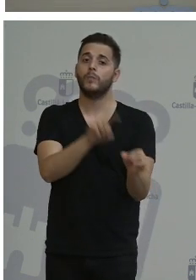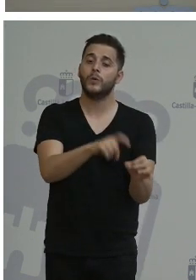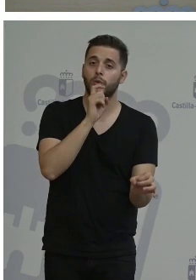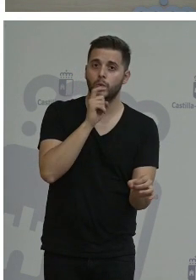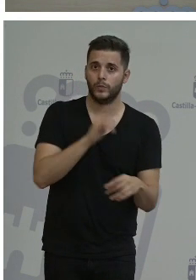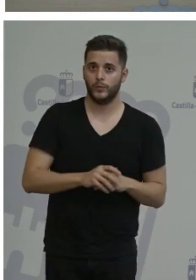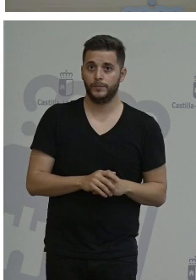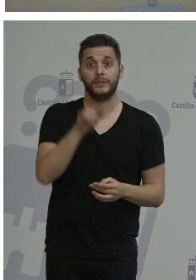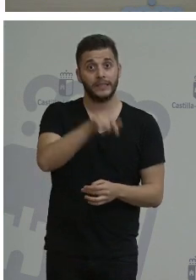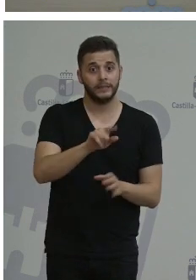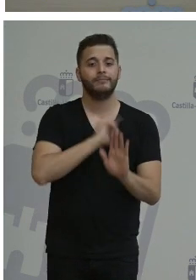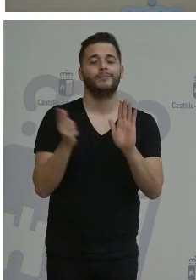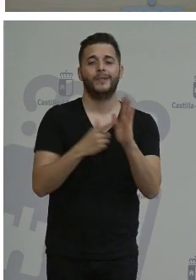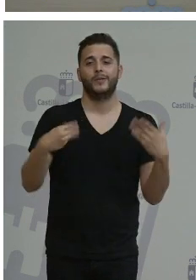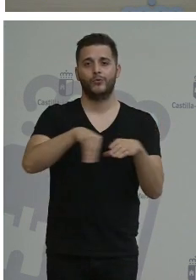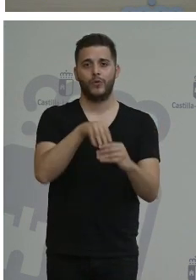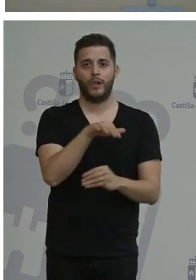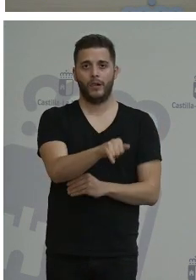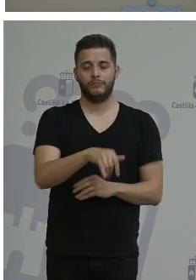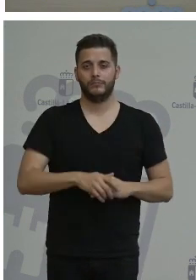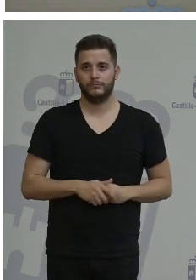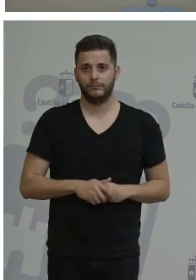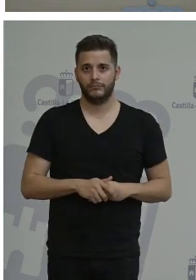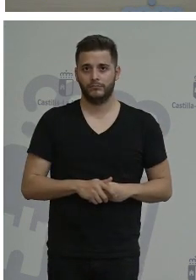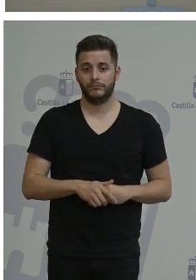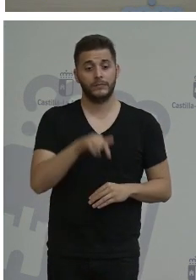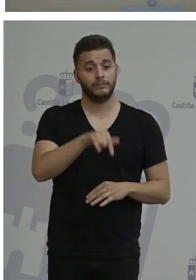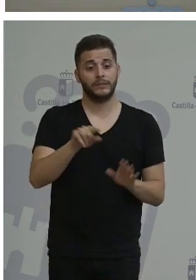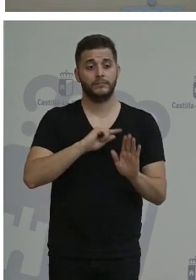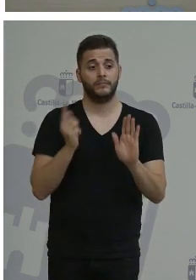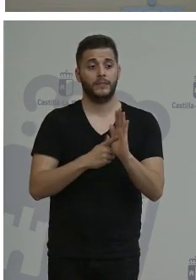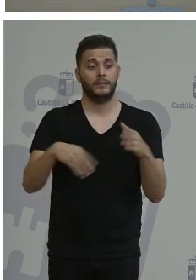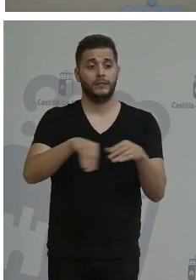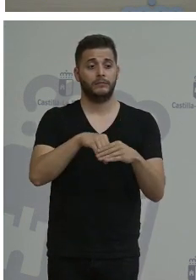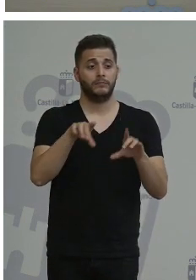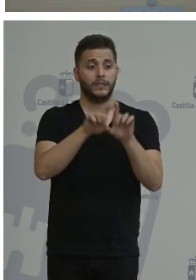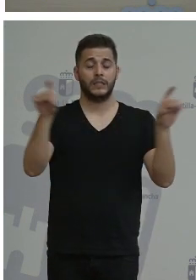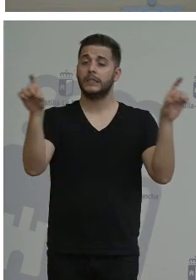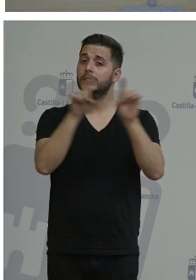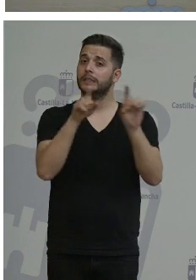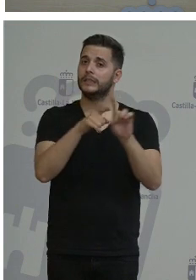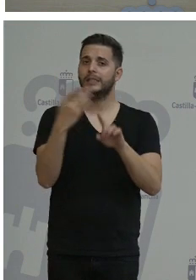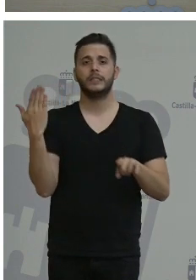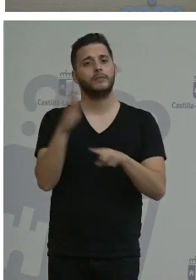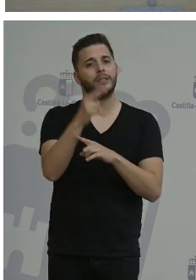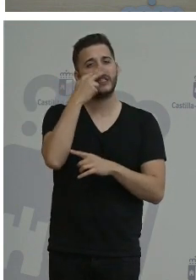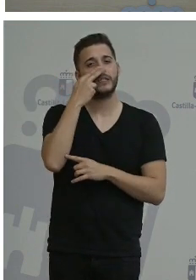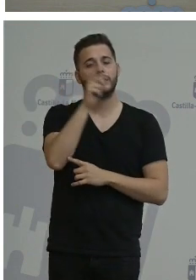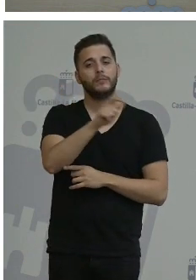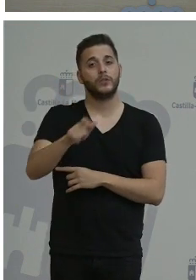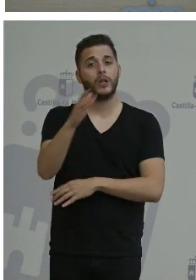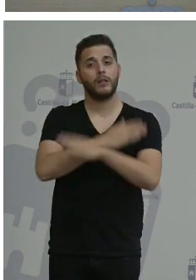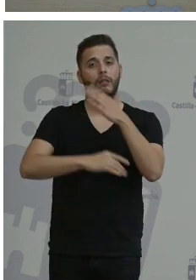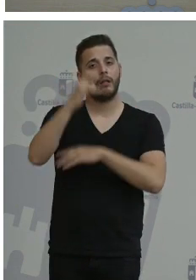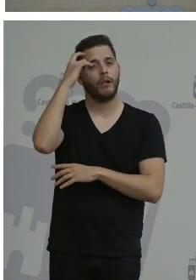ahí está Plena Inclusión. Plena Inclusión es una entidad que es la que representa los intereses de las personas con discapacidad